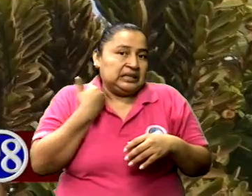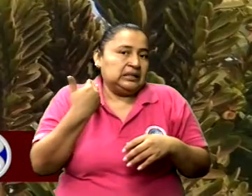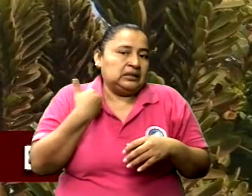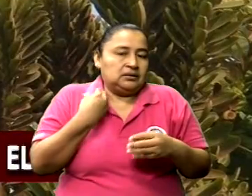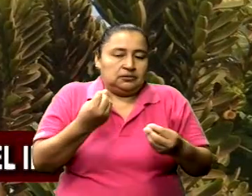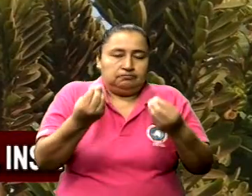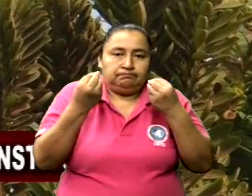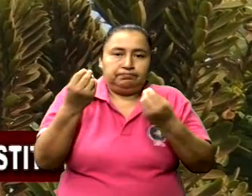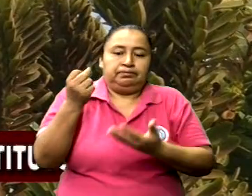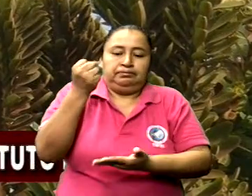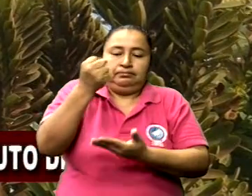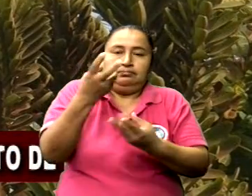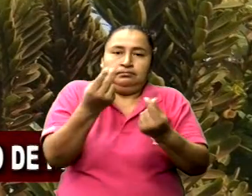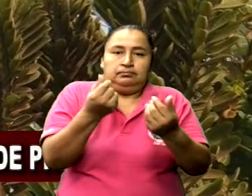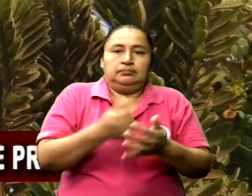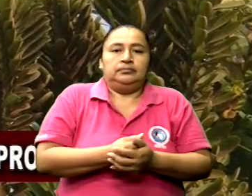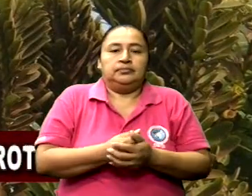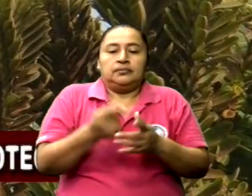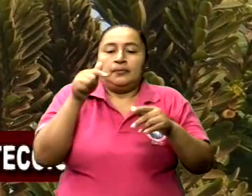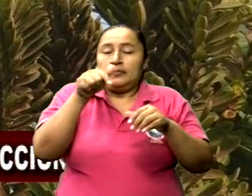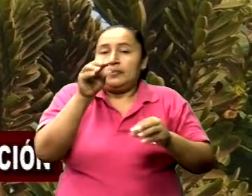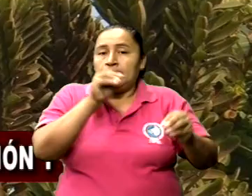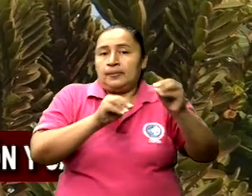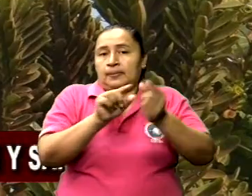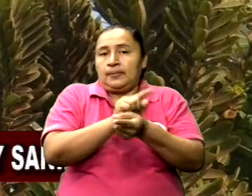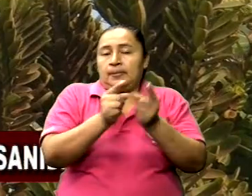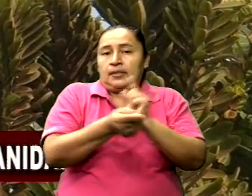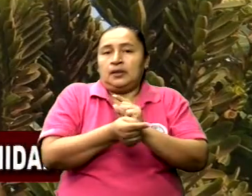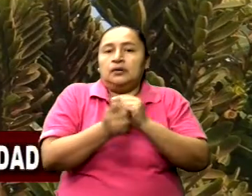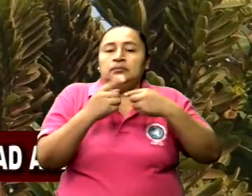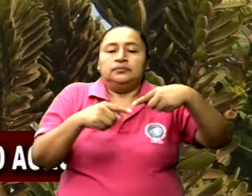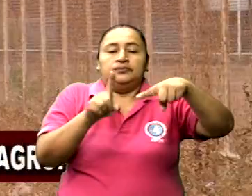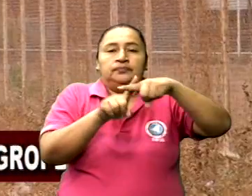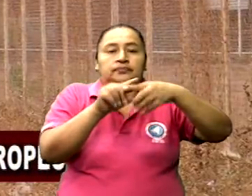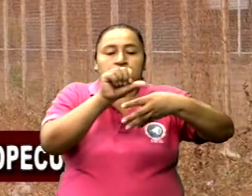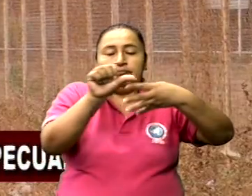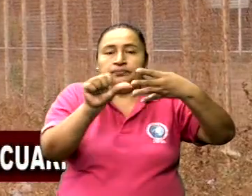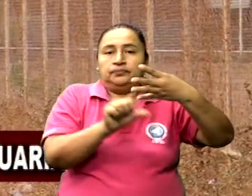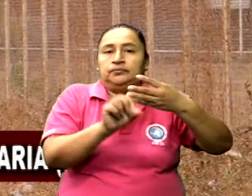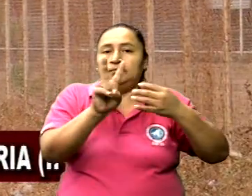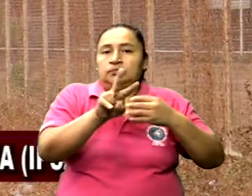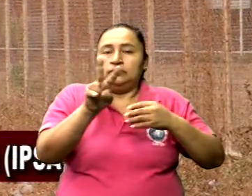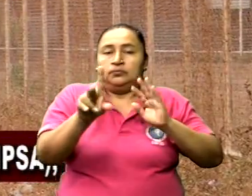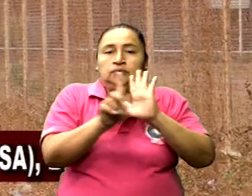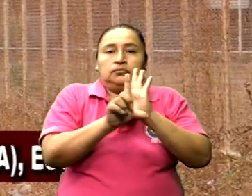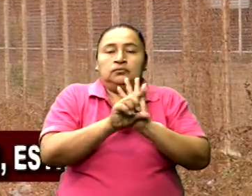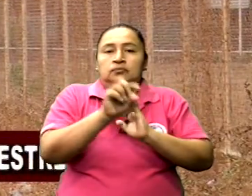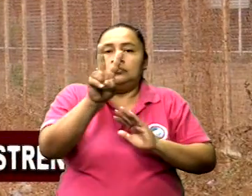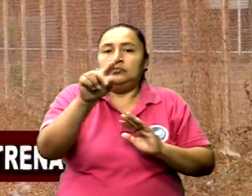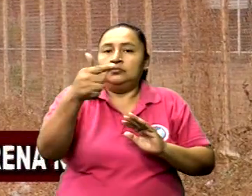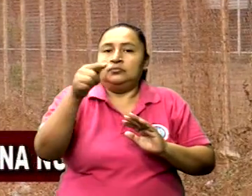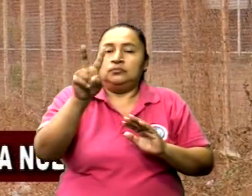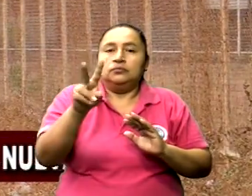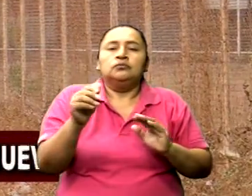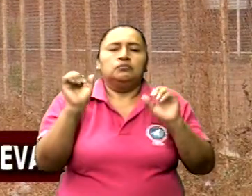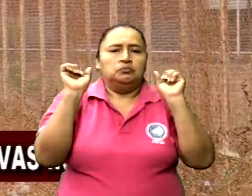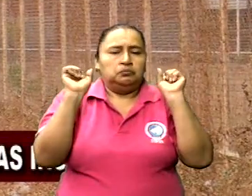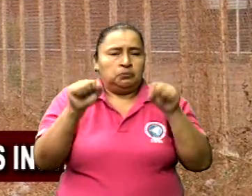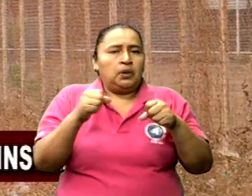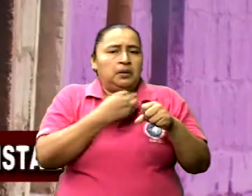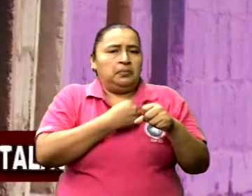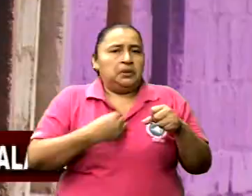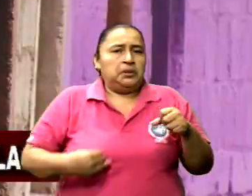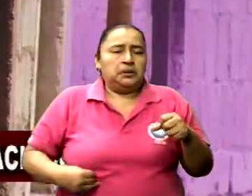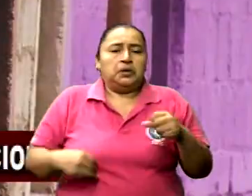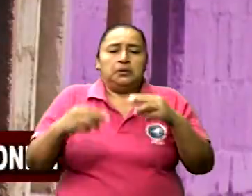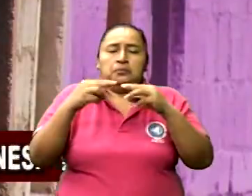mucha plata. Con esta modificación se adiciona al artículo 22 de la Ley 272 la facultad de que el Ministerio